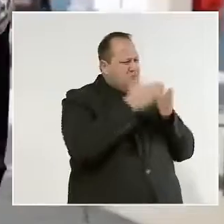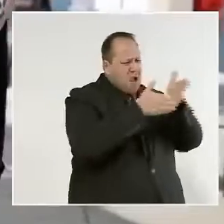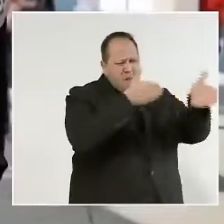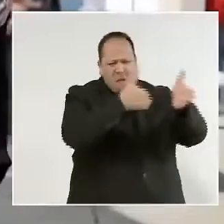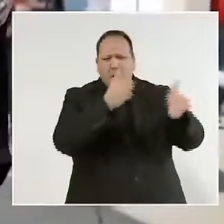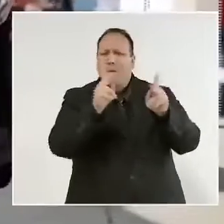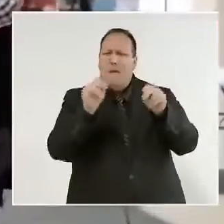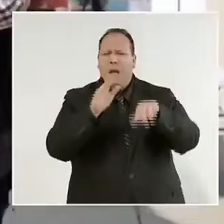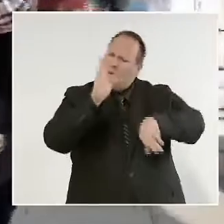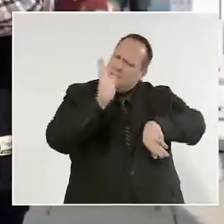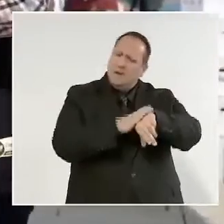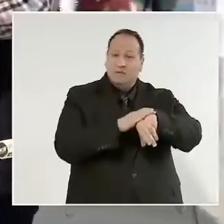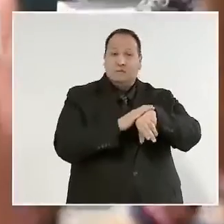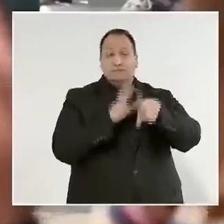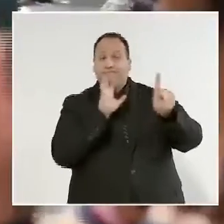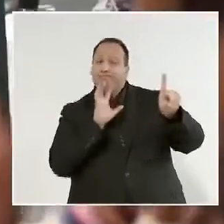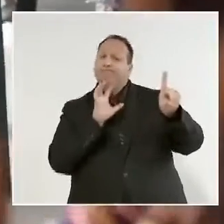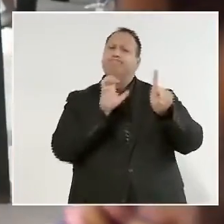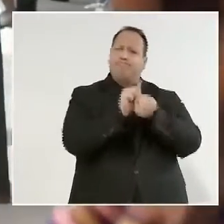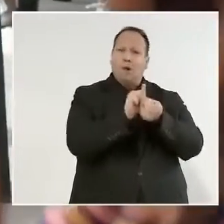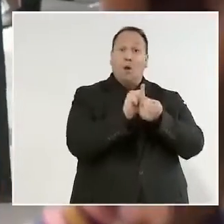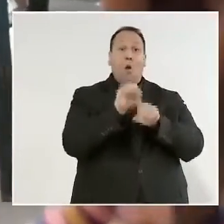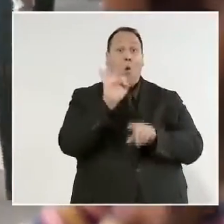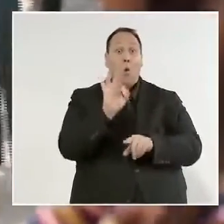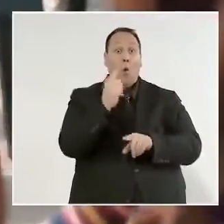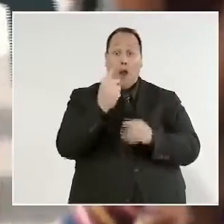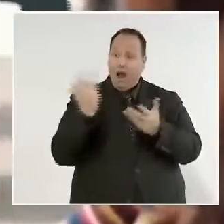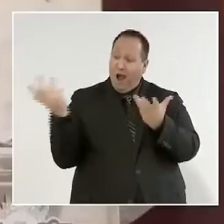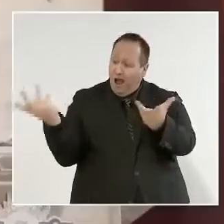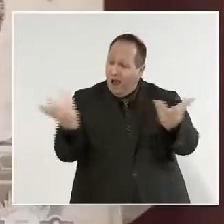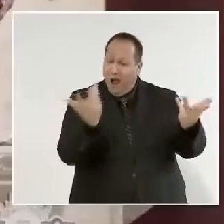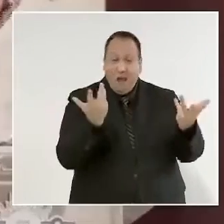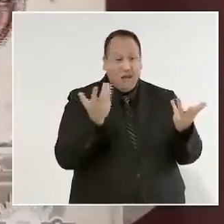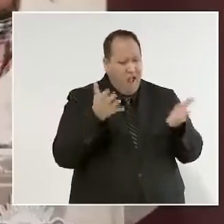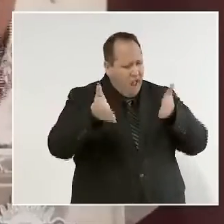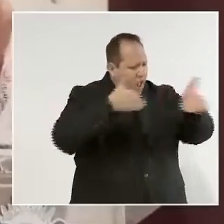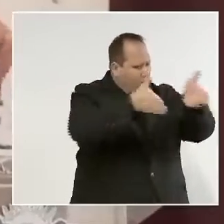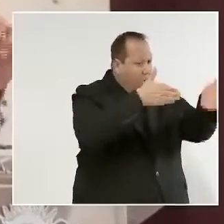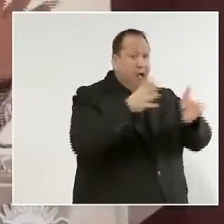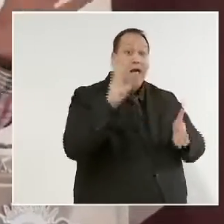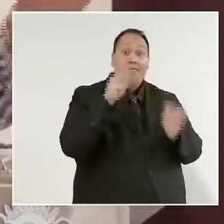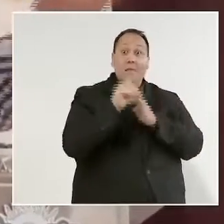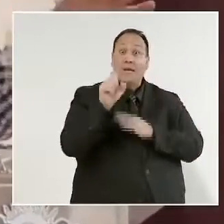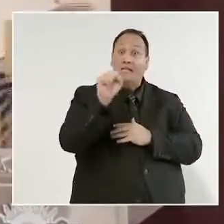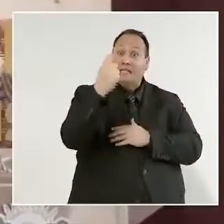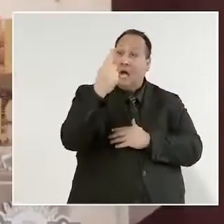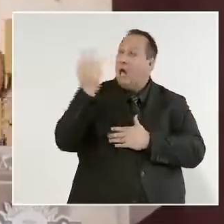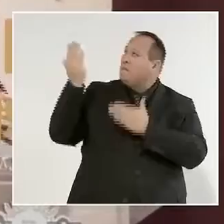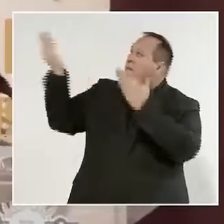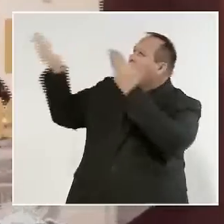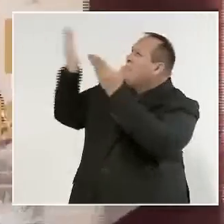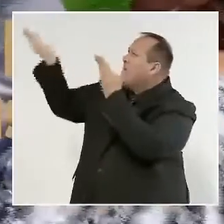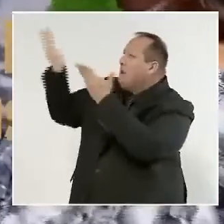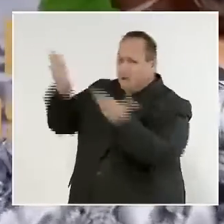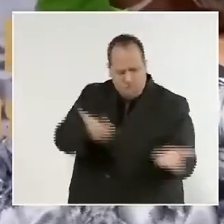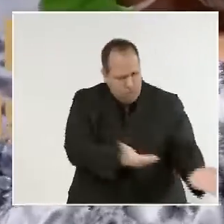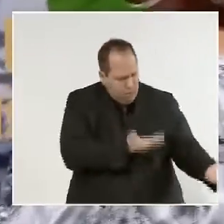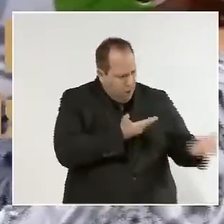el municipio en el que realizamos más jornadas por la paz, alcanzando un total de 41